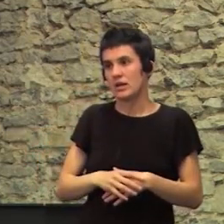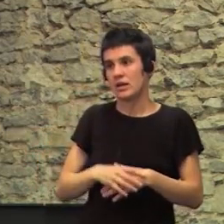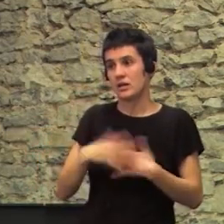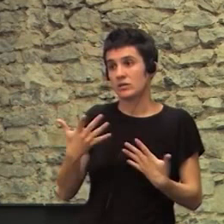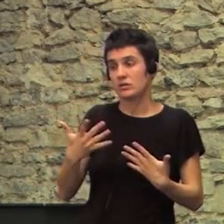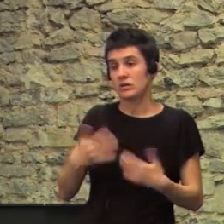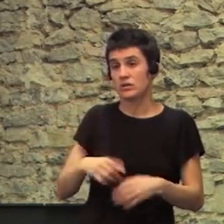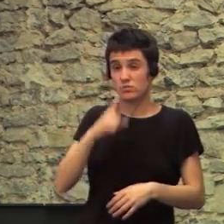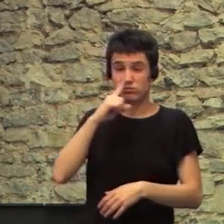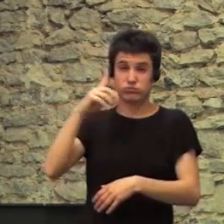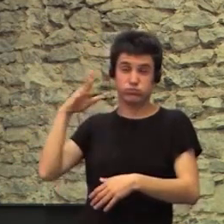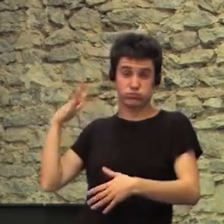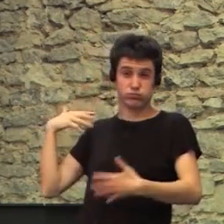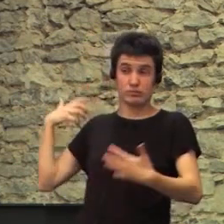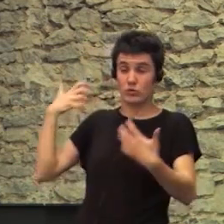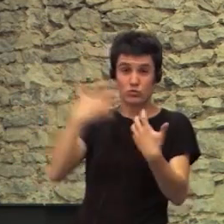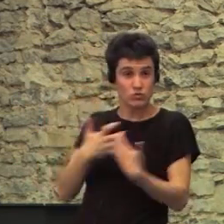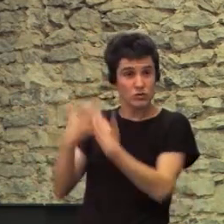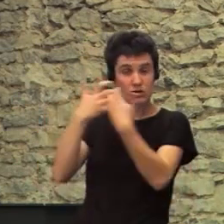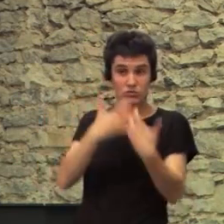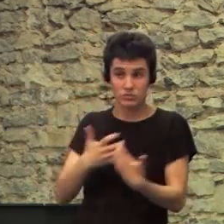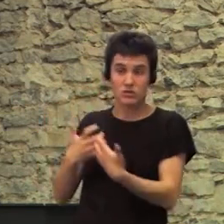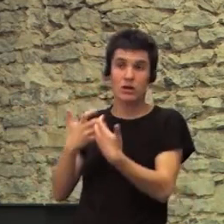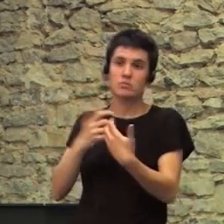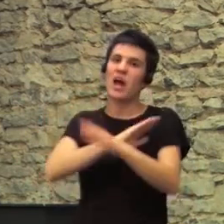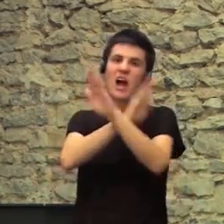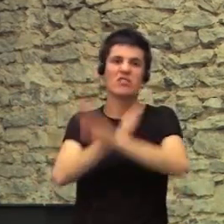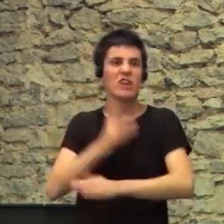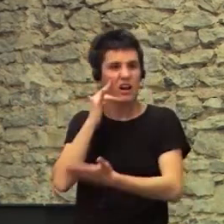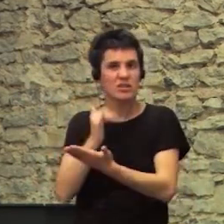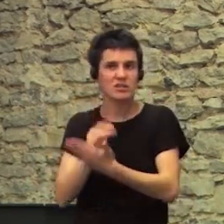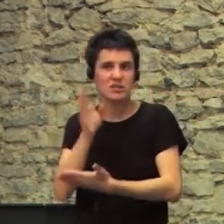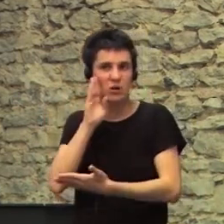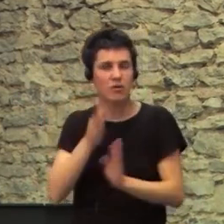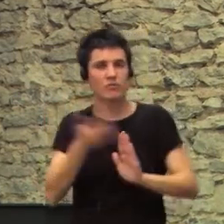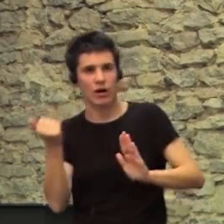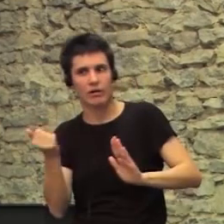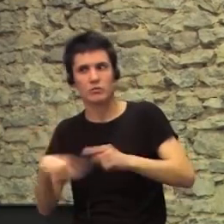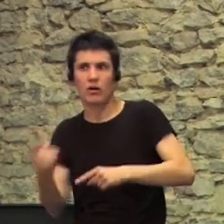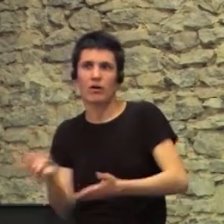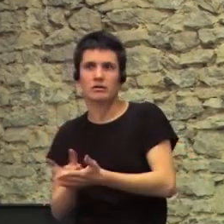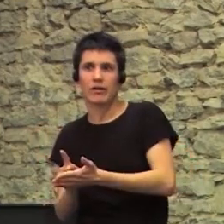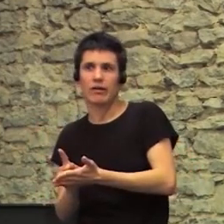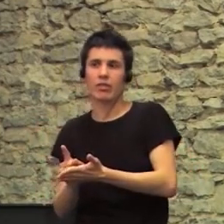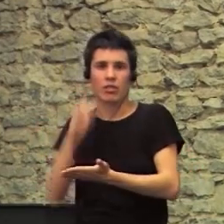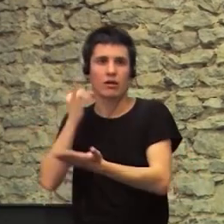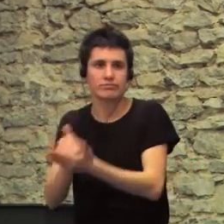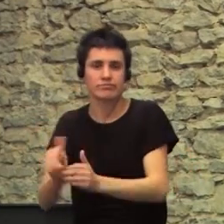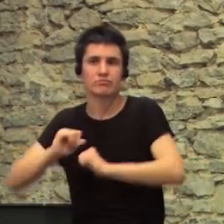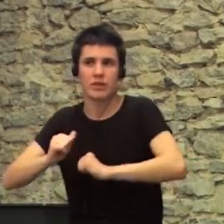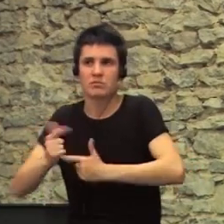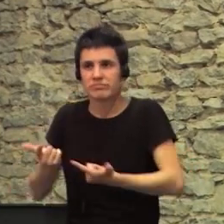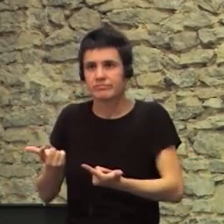la lucha durante muchos años, luego se echó atrás este test, luego se volvió a imponer, pero el